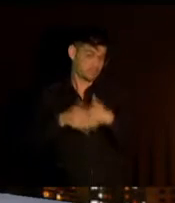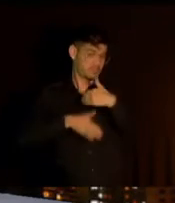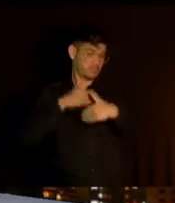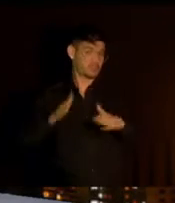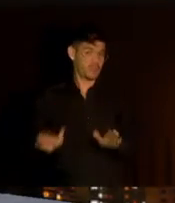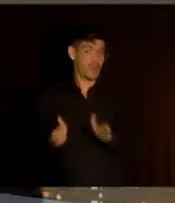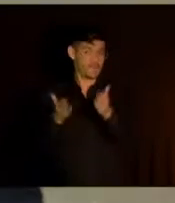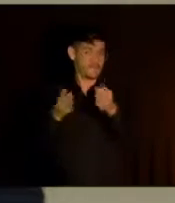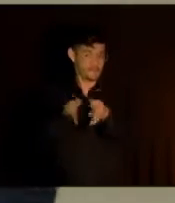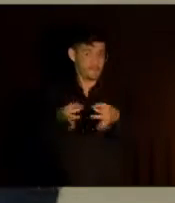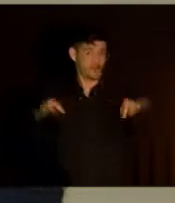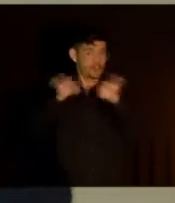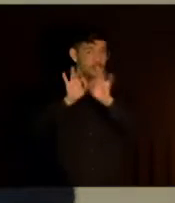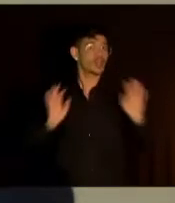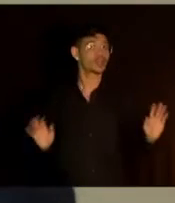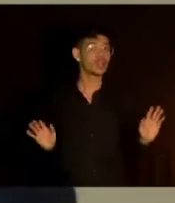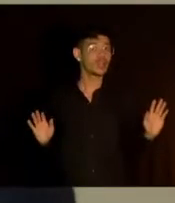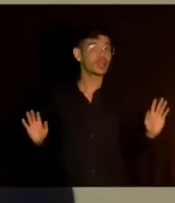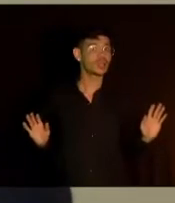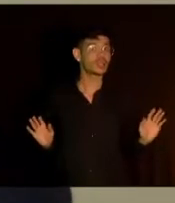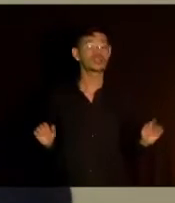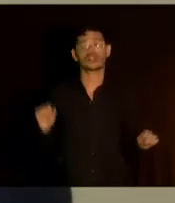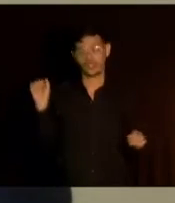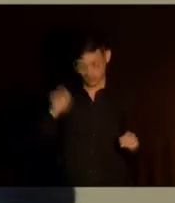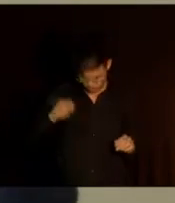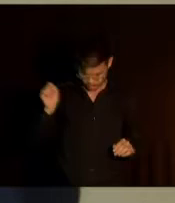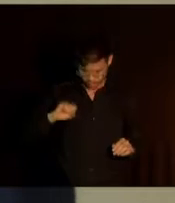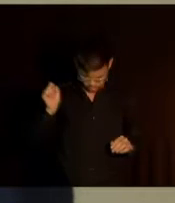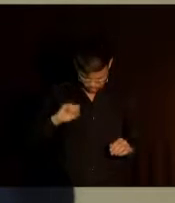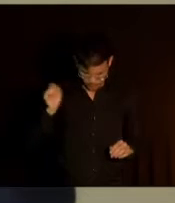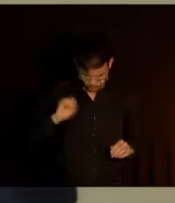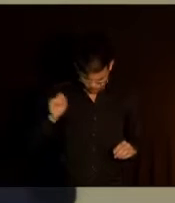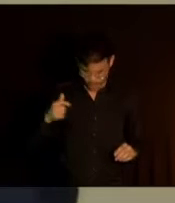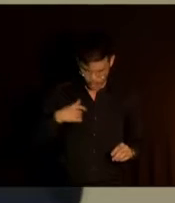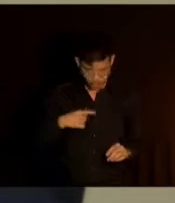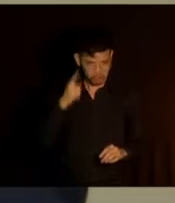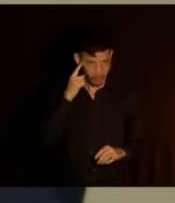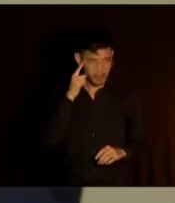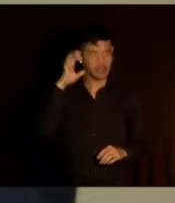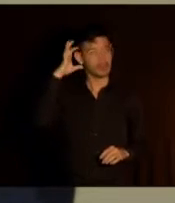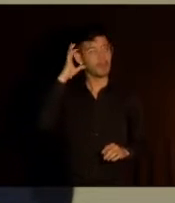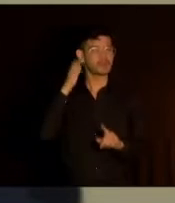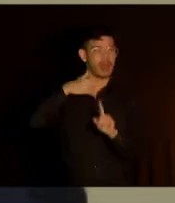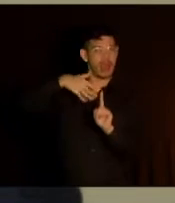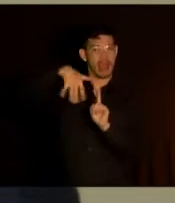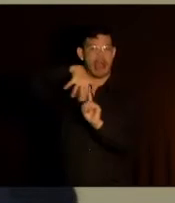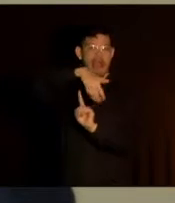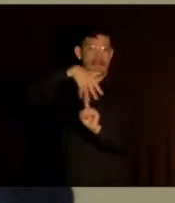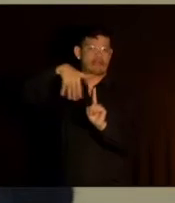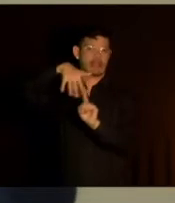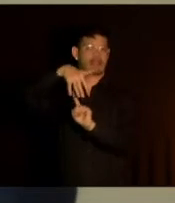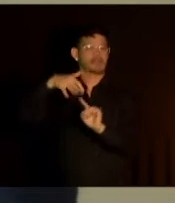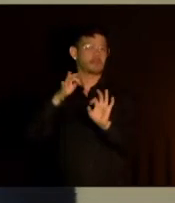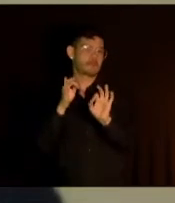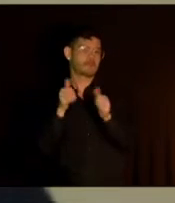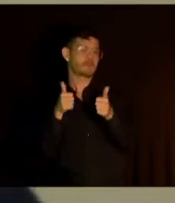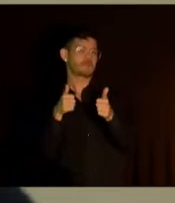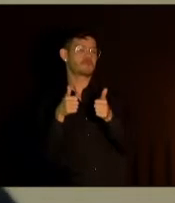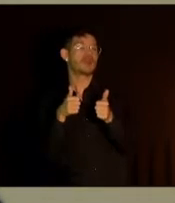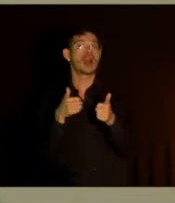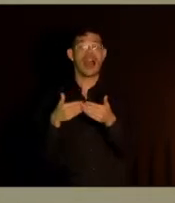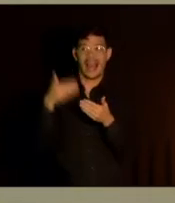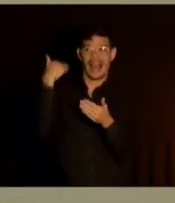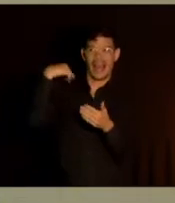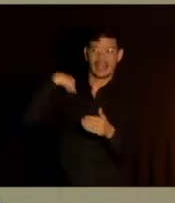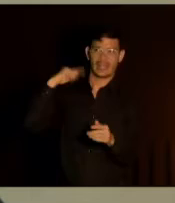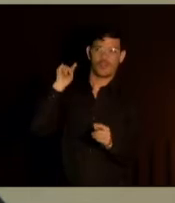importante. Sí, absolutamente. Yo pienso que hay buen ambiente. Cuando estuvimos en la Comisión